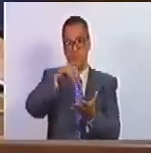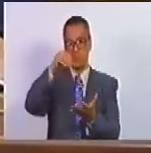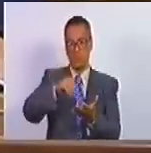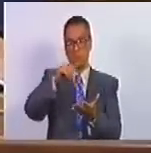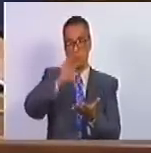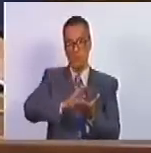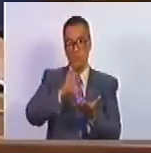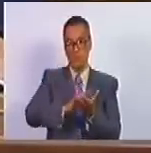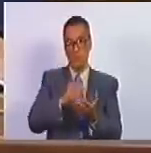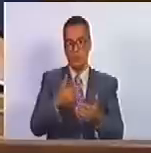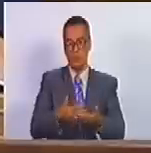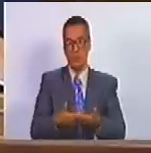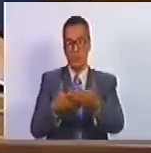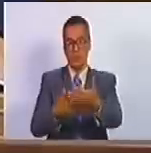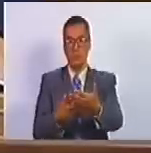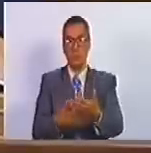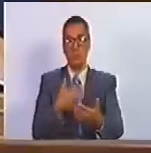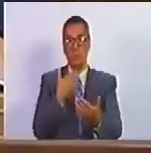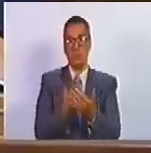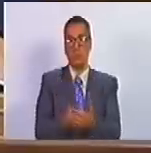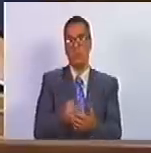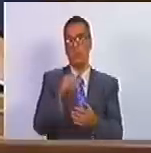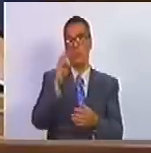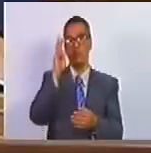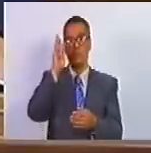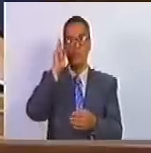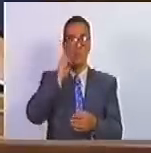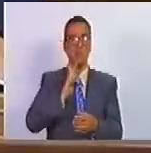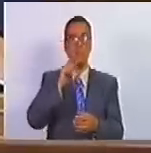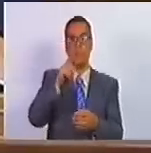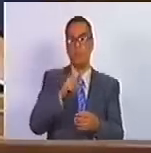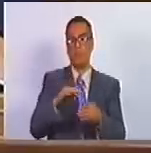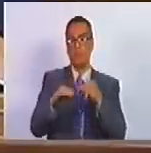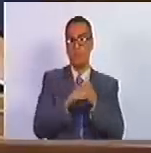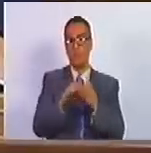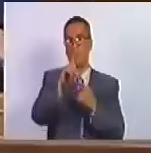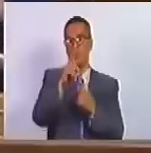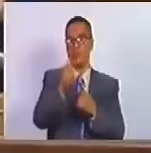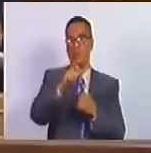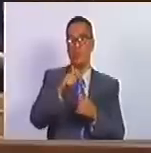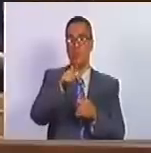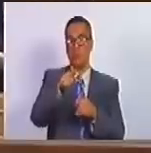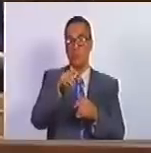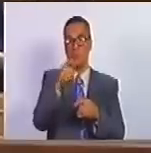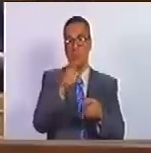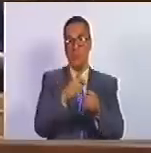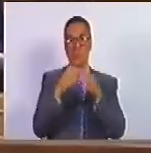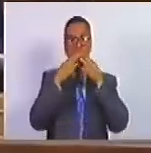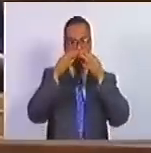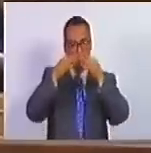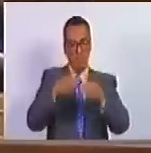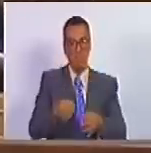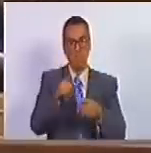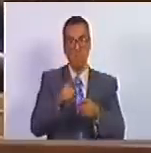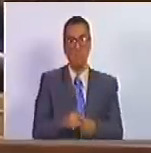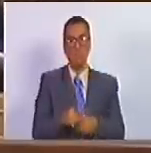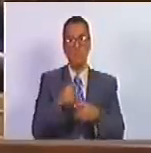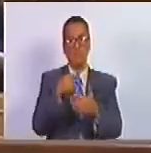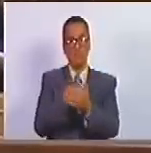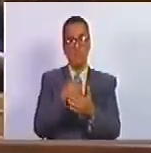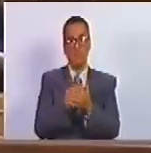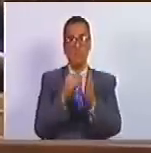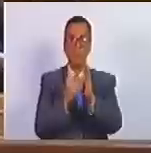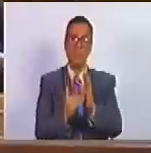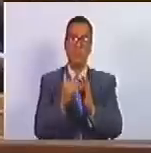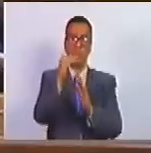certificados documentales, hasta un monto en bolívares equivalentes a una vez el tipo de cambio oficial de la moneda de